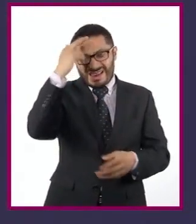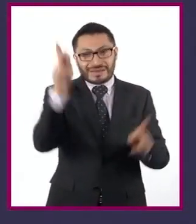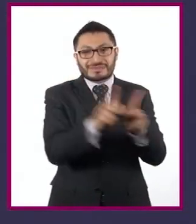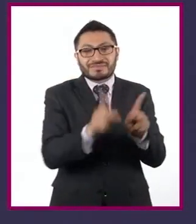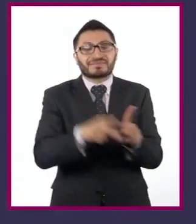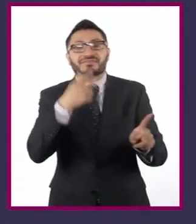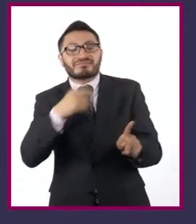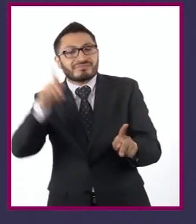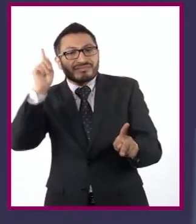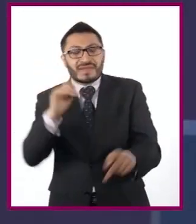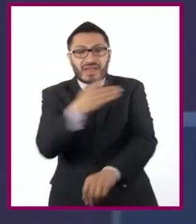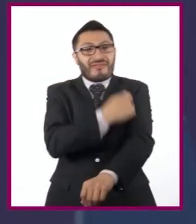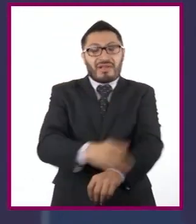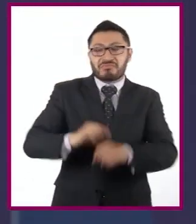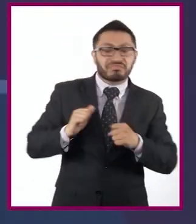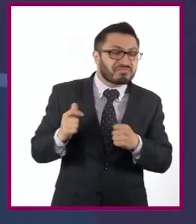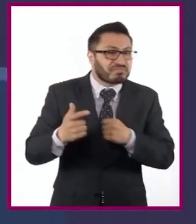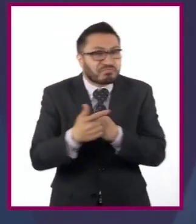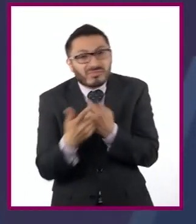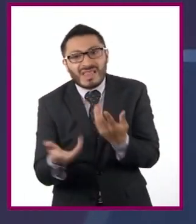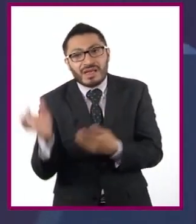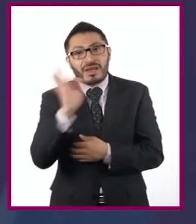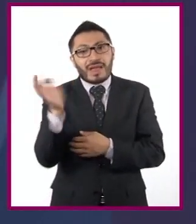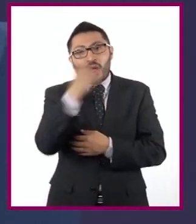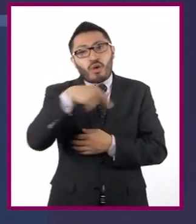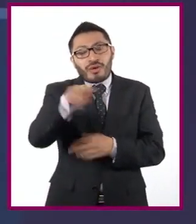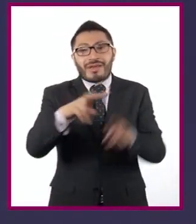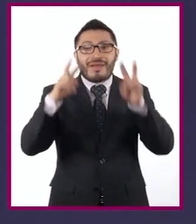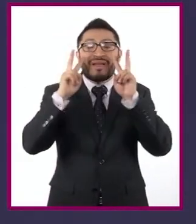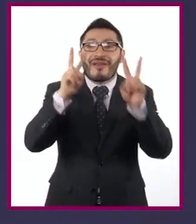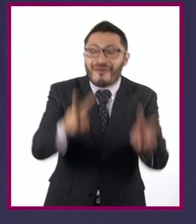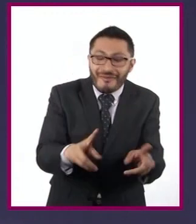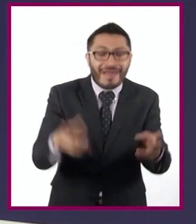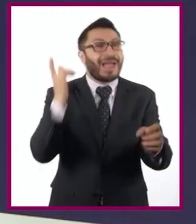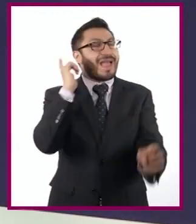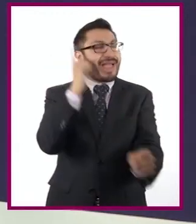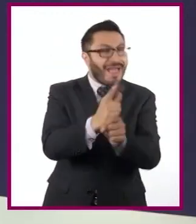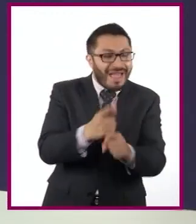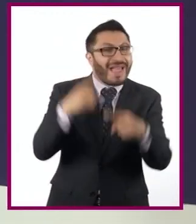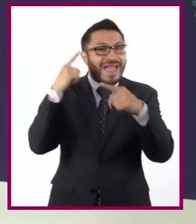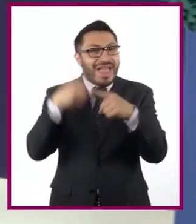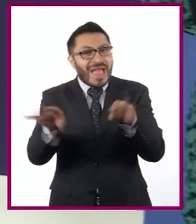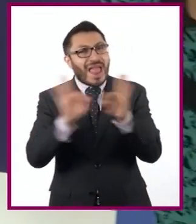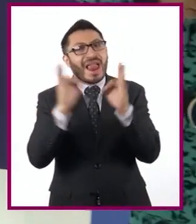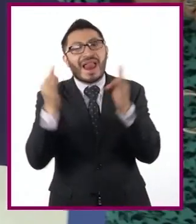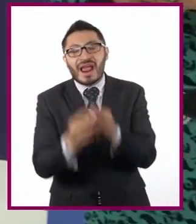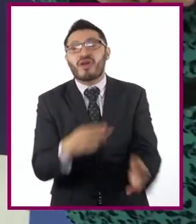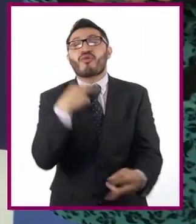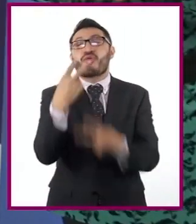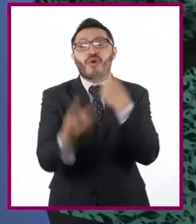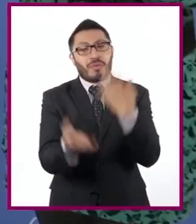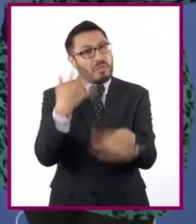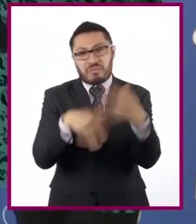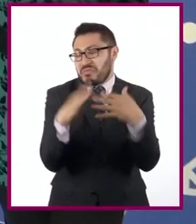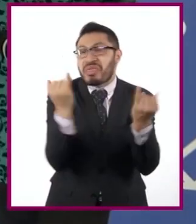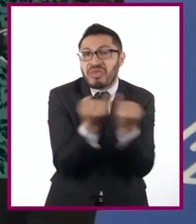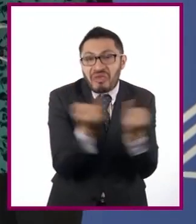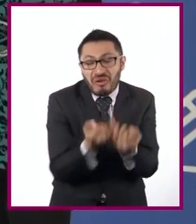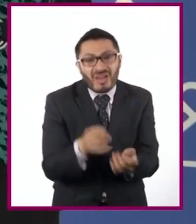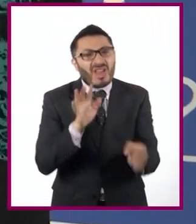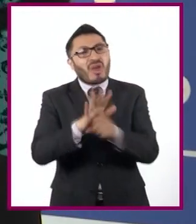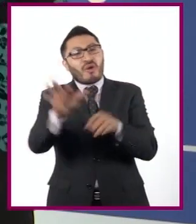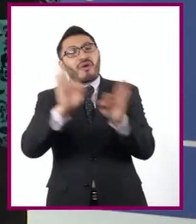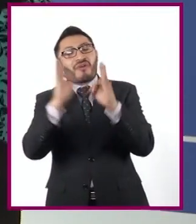prima o familiar o algún momento en el que les tocó observar que hablaban distinto a ustedes? ¿Cuáles eran o son algunas de